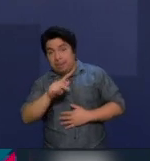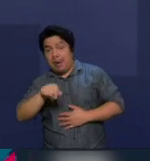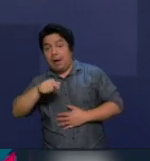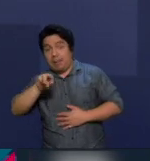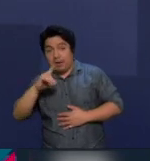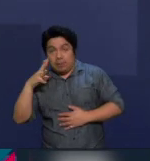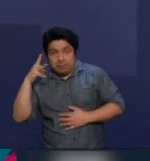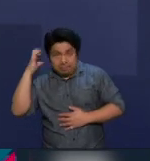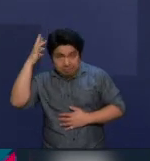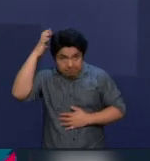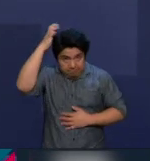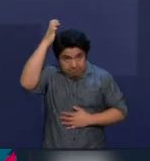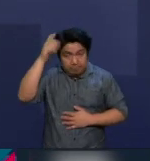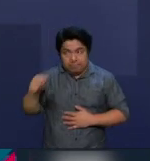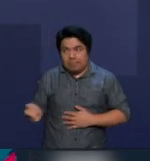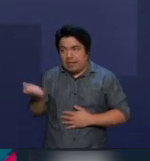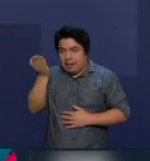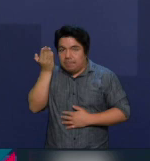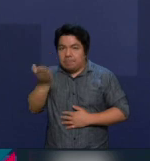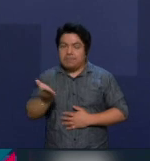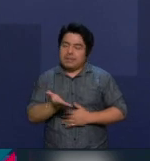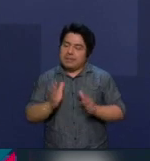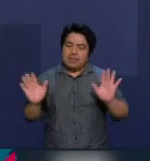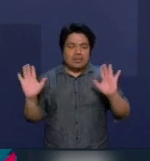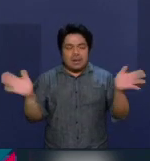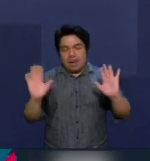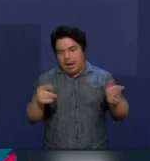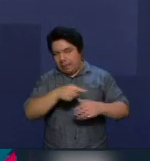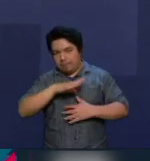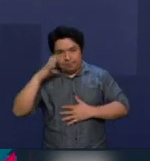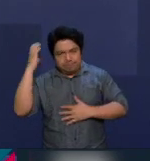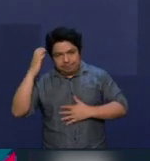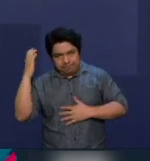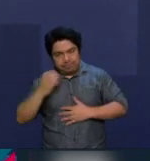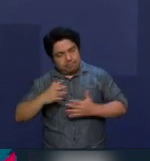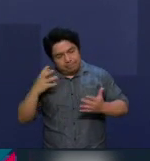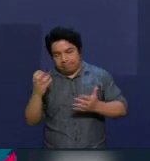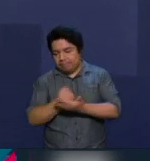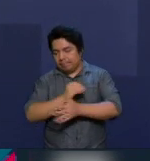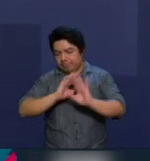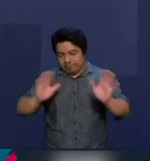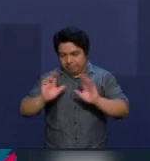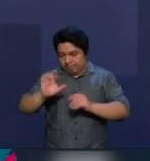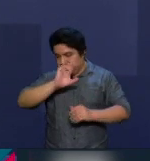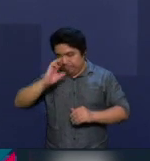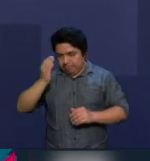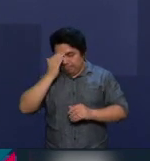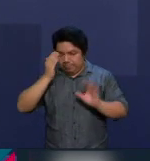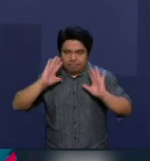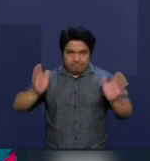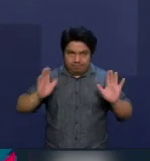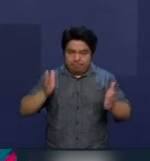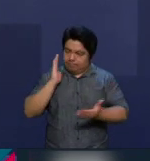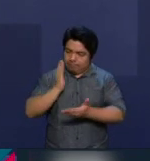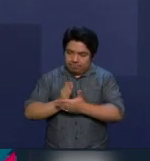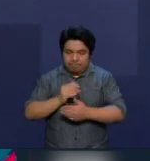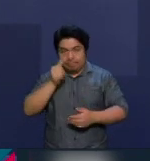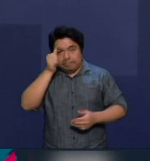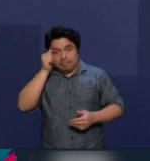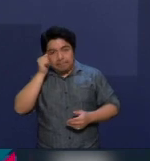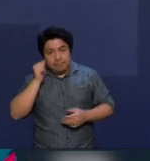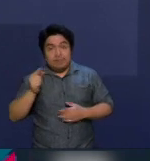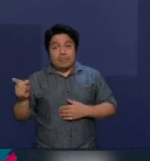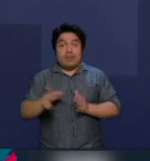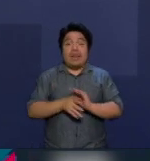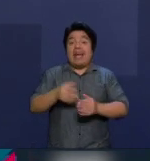PRD, Santiago Taboada, pidió reconocer el triunfo de la hoy jefa de gobierno electa, Clara Brugada. Y mira, el corte más reciente, el Tribunal